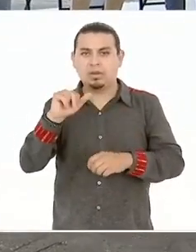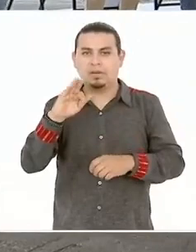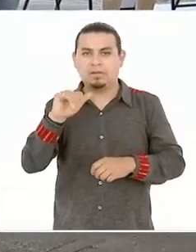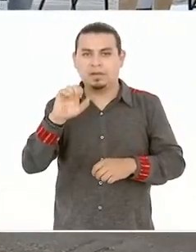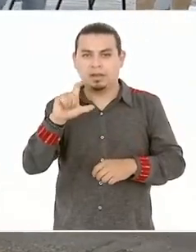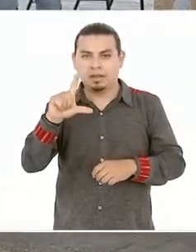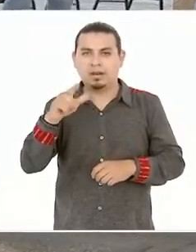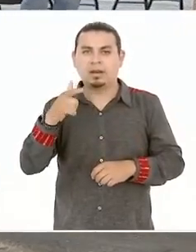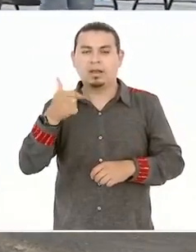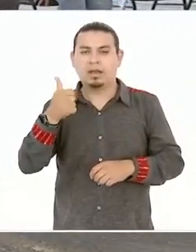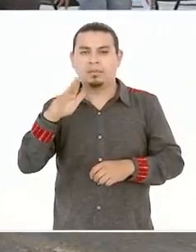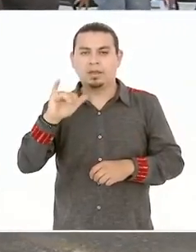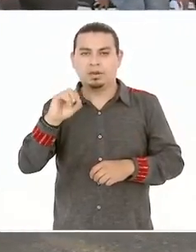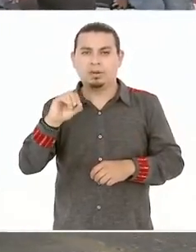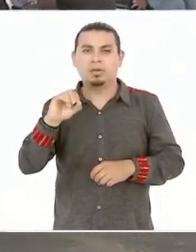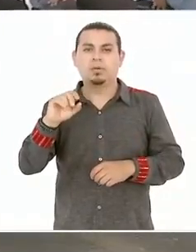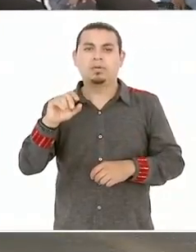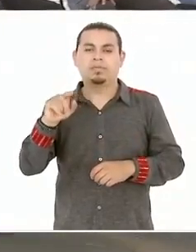Mollinedo.